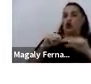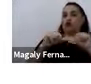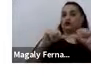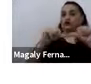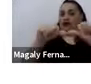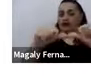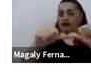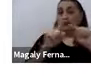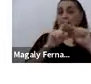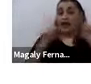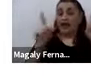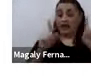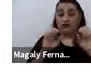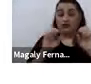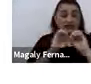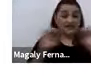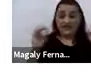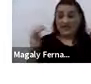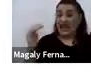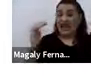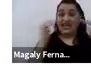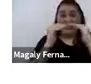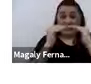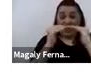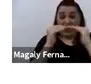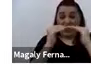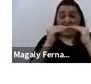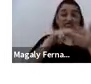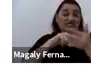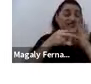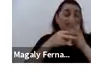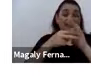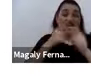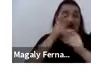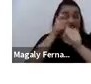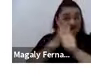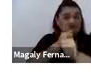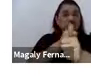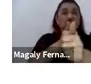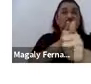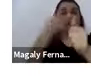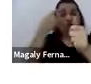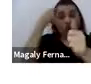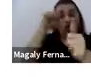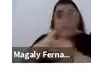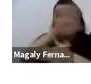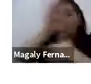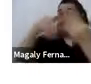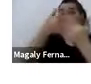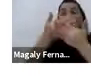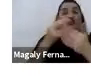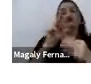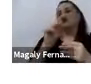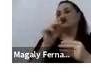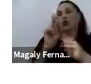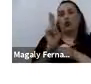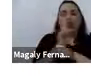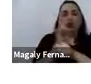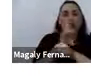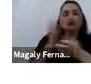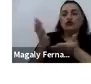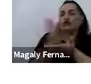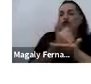si es sin equidad, estamos corriendo detrás de algo que no va a llegar nunca a todos, porque ese uso de recursos es